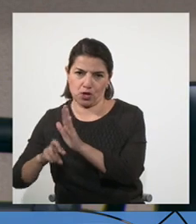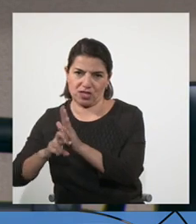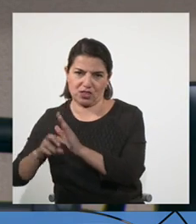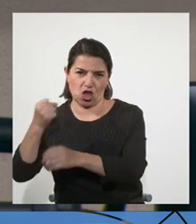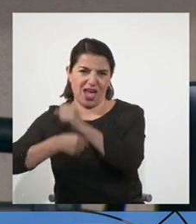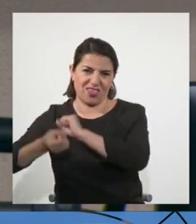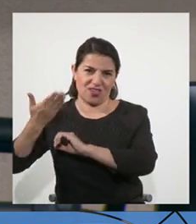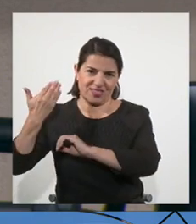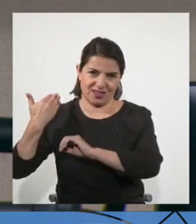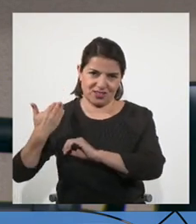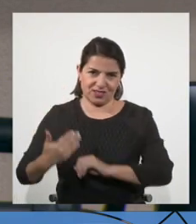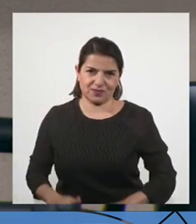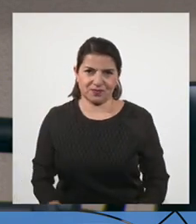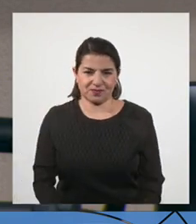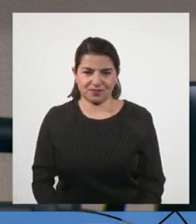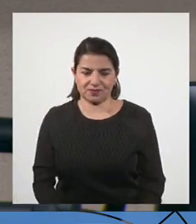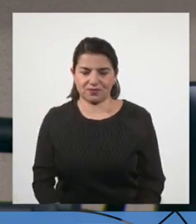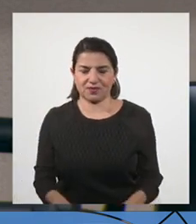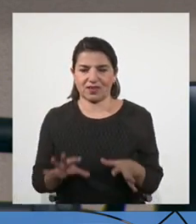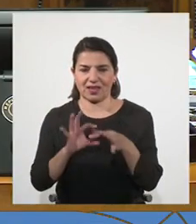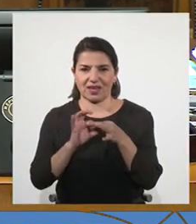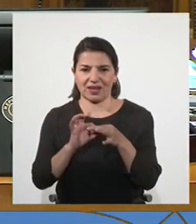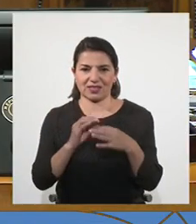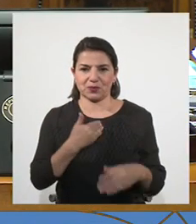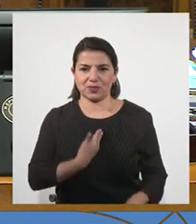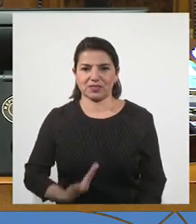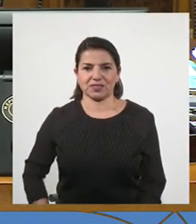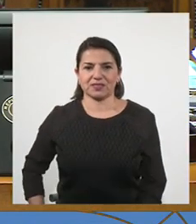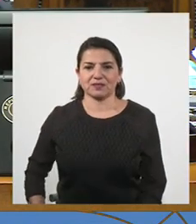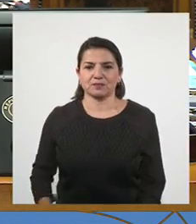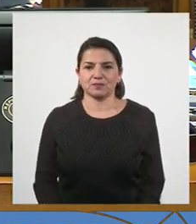anteriores. Gracias, Presidenta.